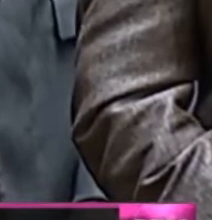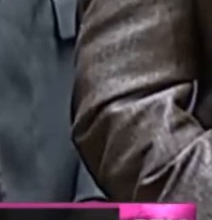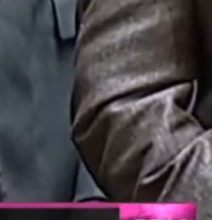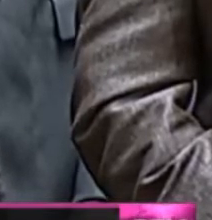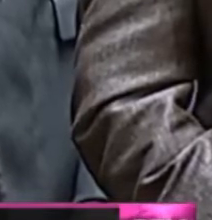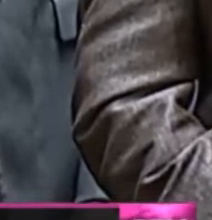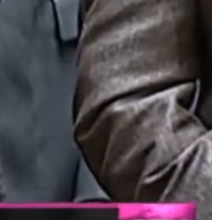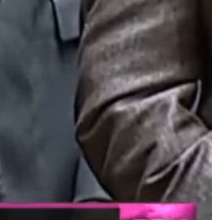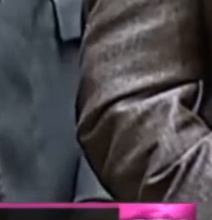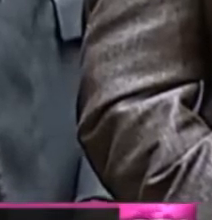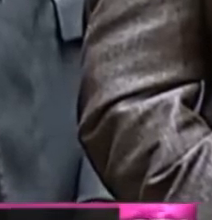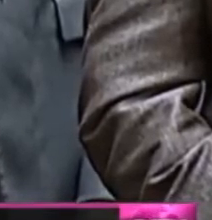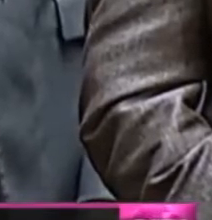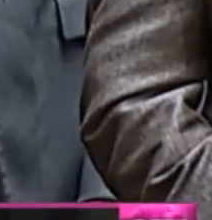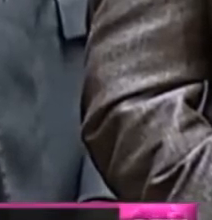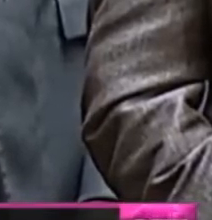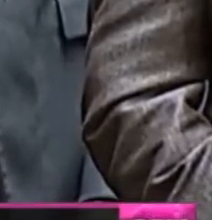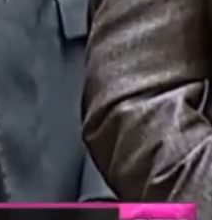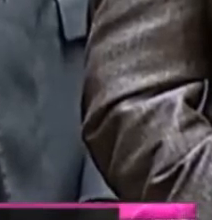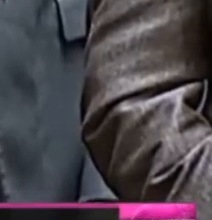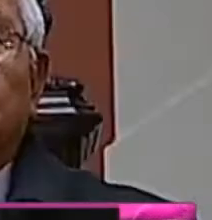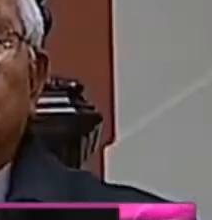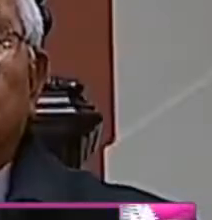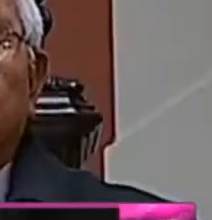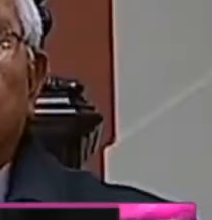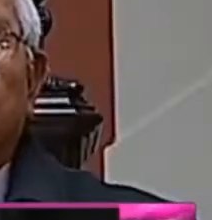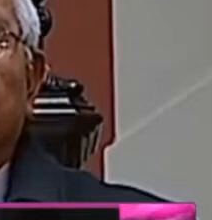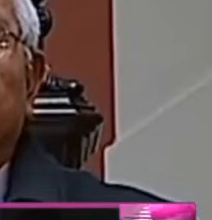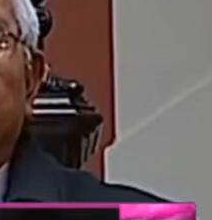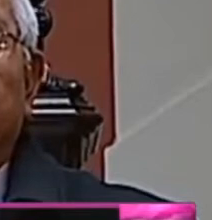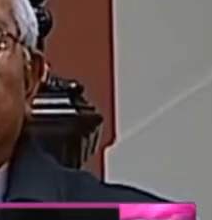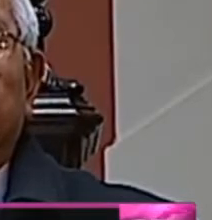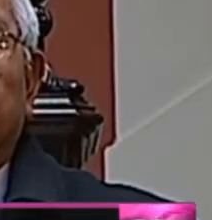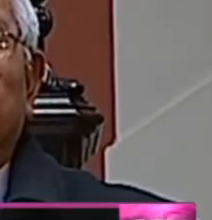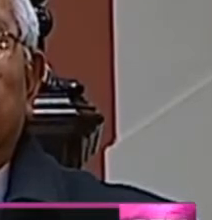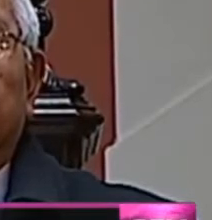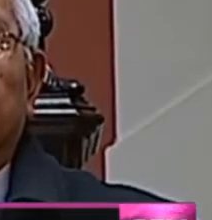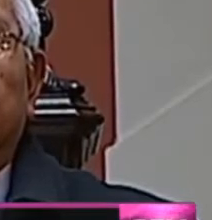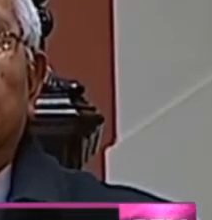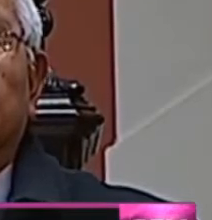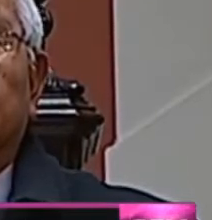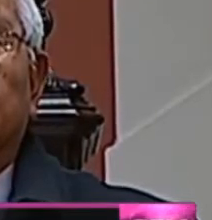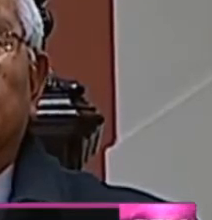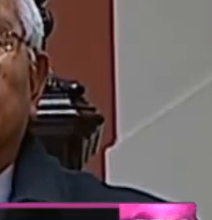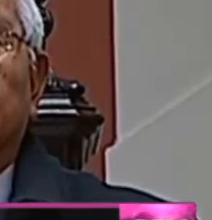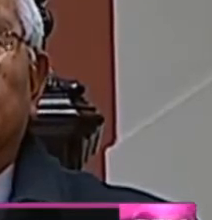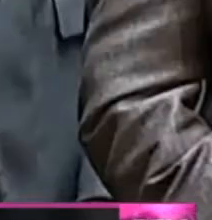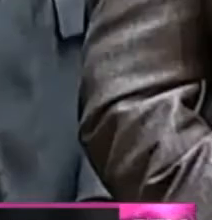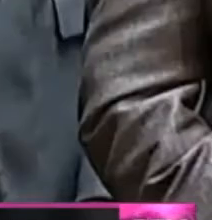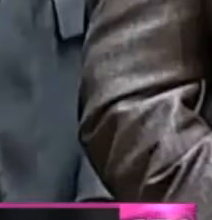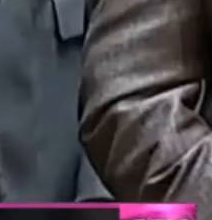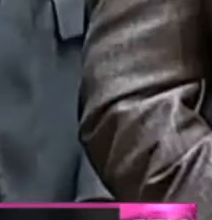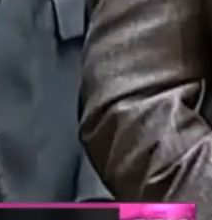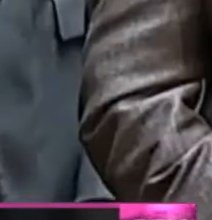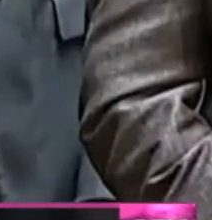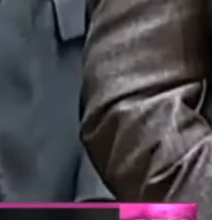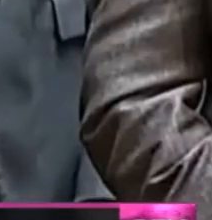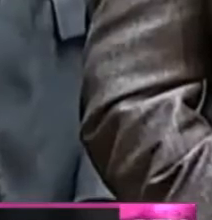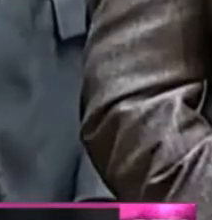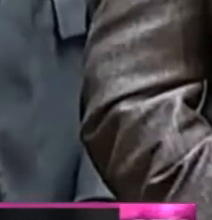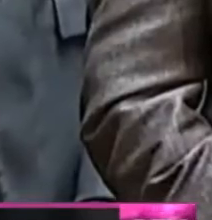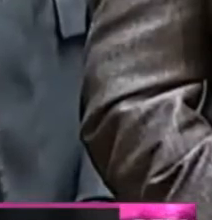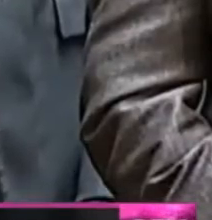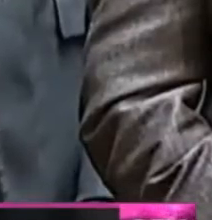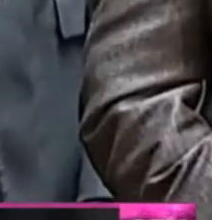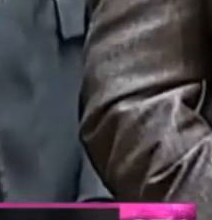ir un día a Cayimbareta, haiko, cua, o ya po va, haiko, logros, o ya por esta cua, gestión, pero era mi yo, momento, haiko, bono neta, quinaico, un